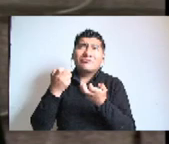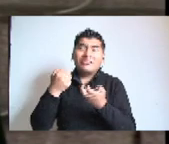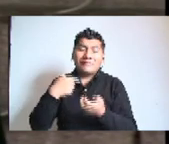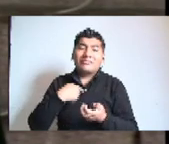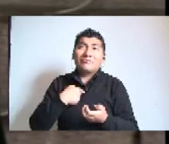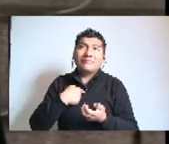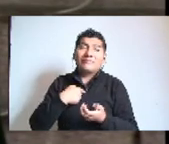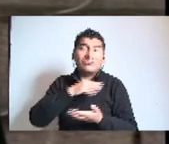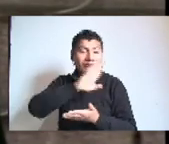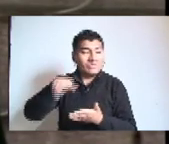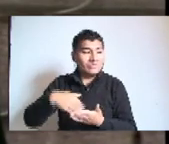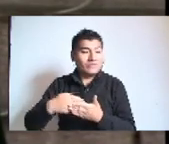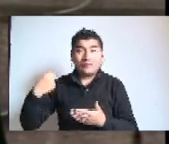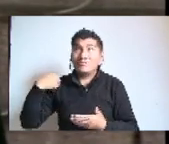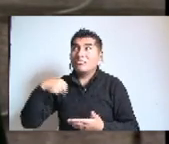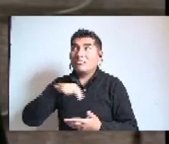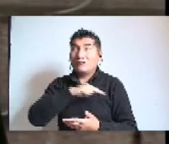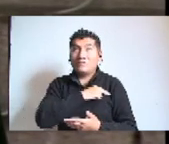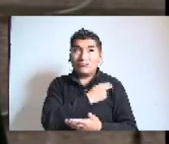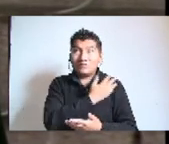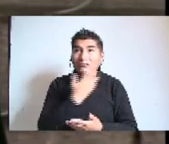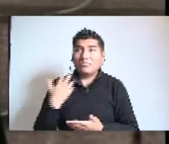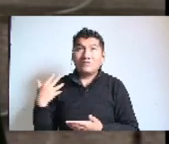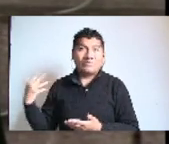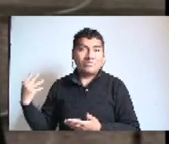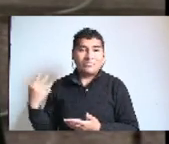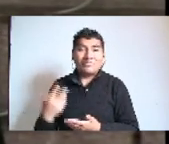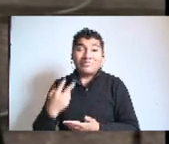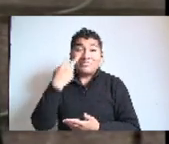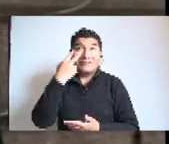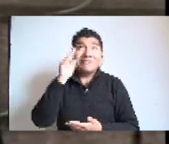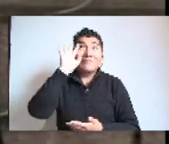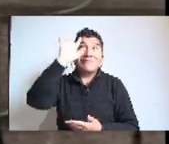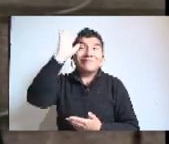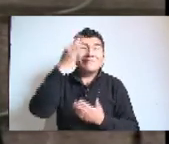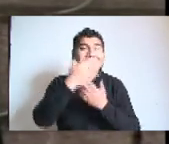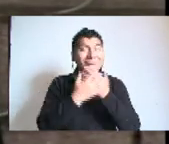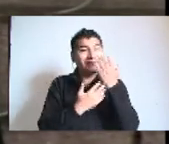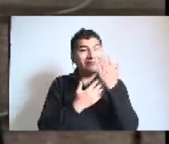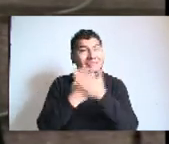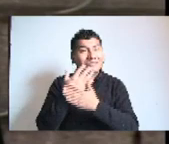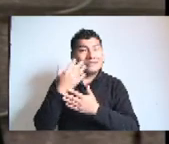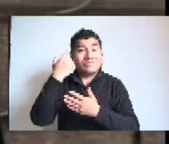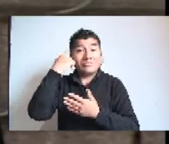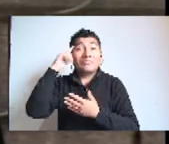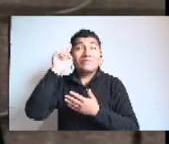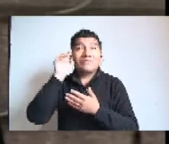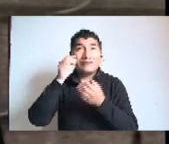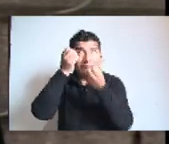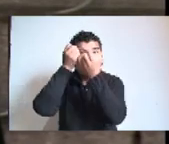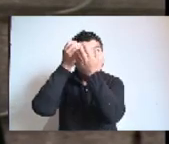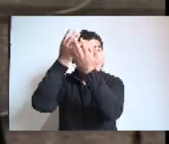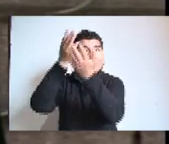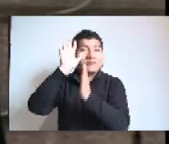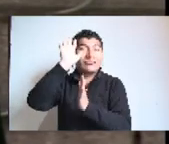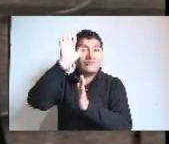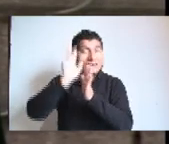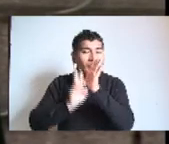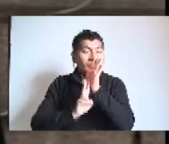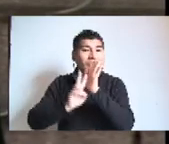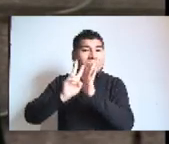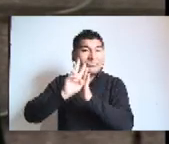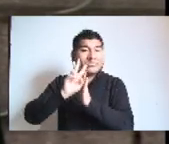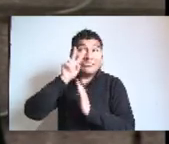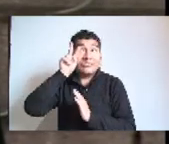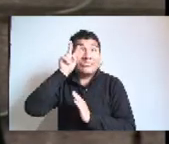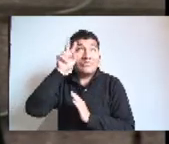de todos nosotros? Miran las manos del Señor para hacer su voluntad. Mirar a